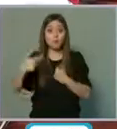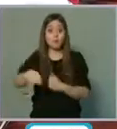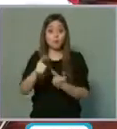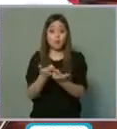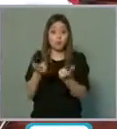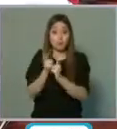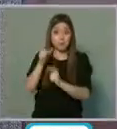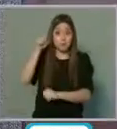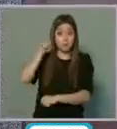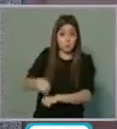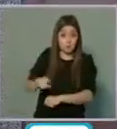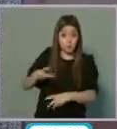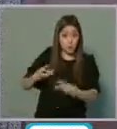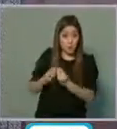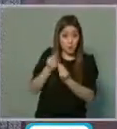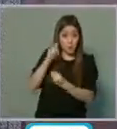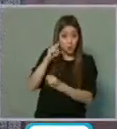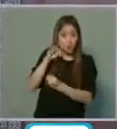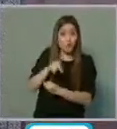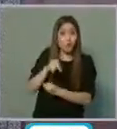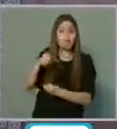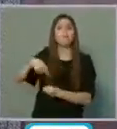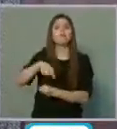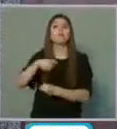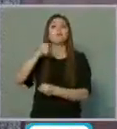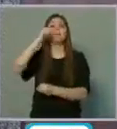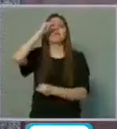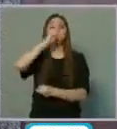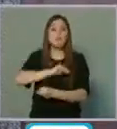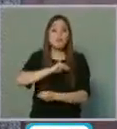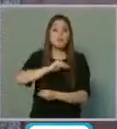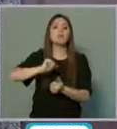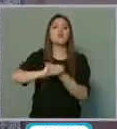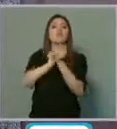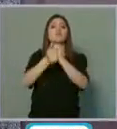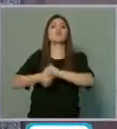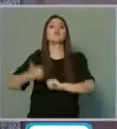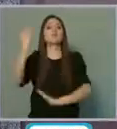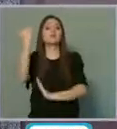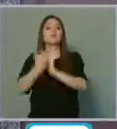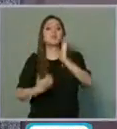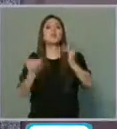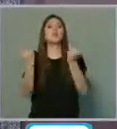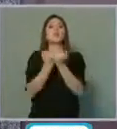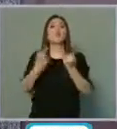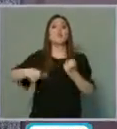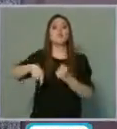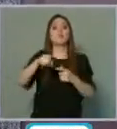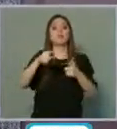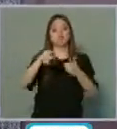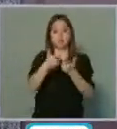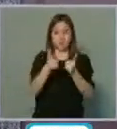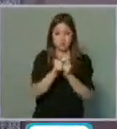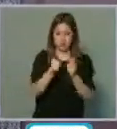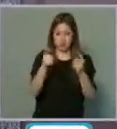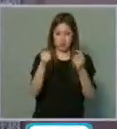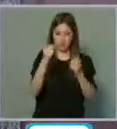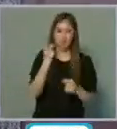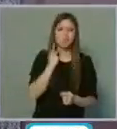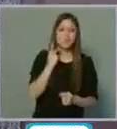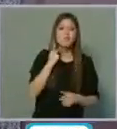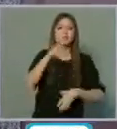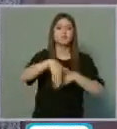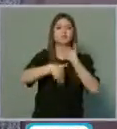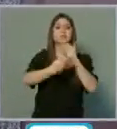Trump de gobierno y, pues, por supuesto, cambia la correlación de fuerzas de los partidos pensando en la elección, en la siguiente